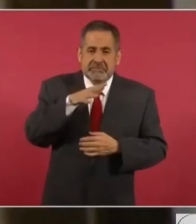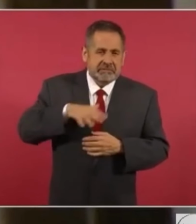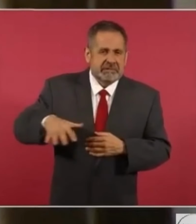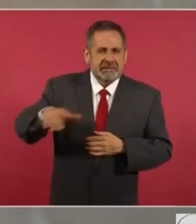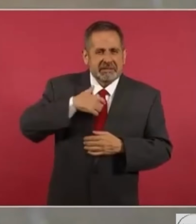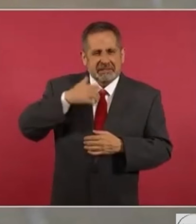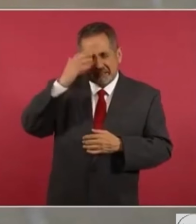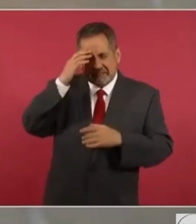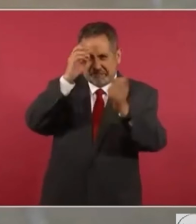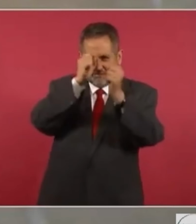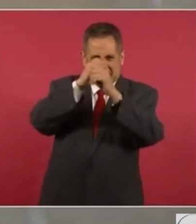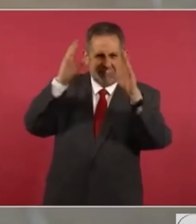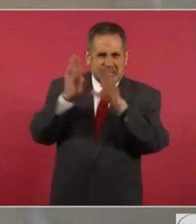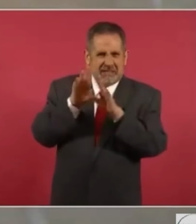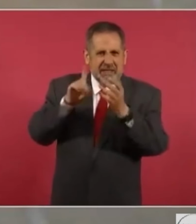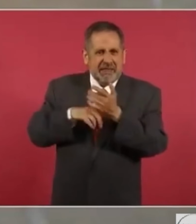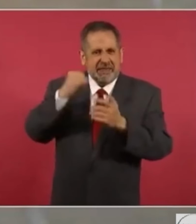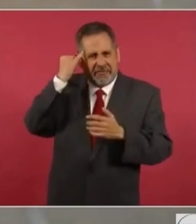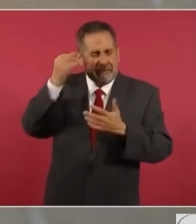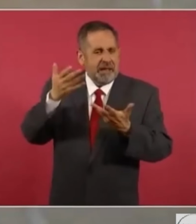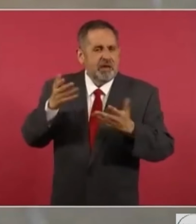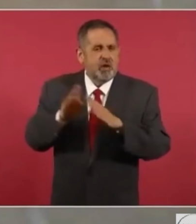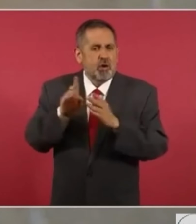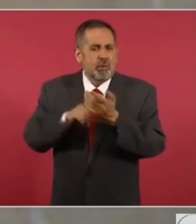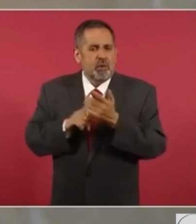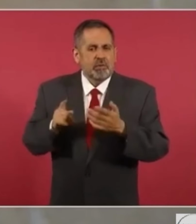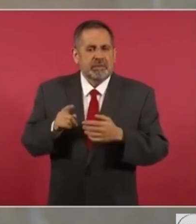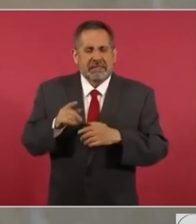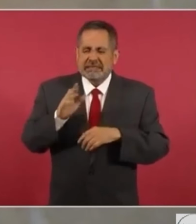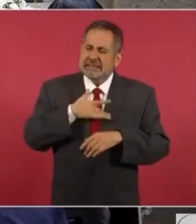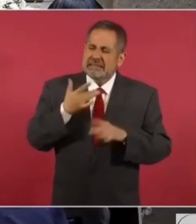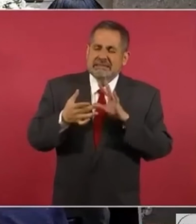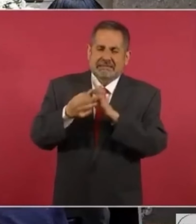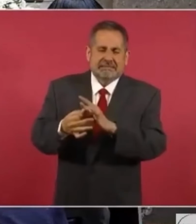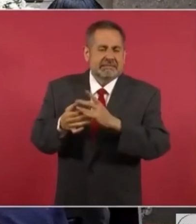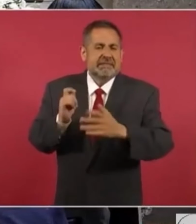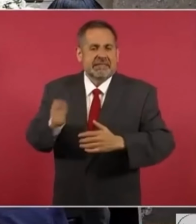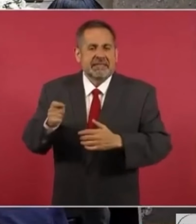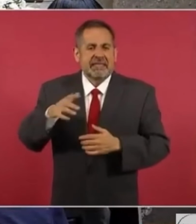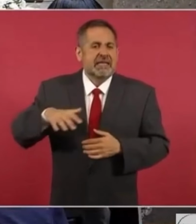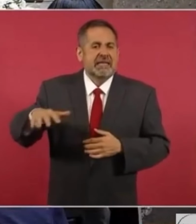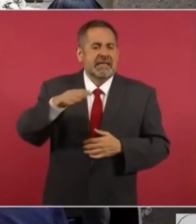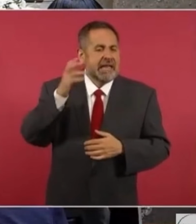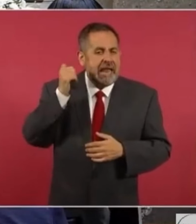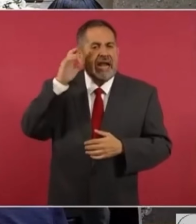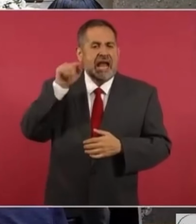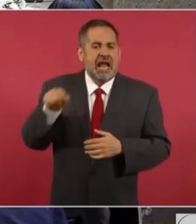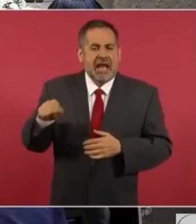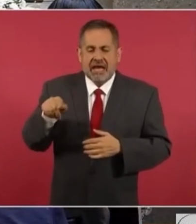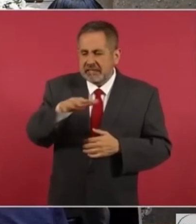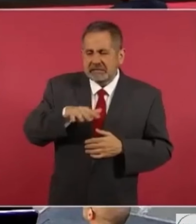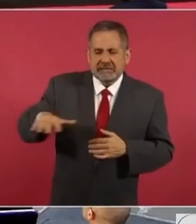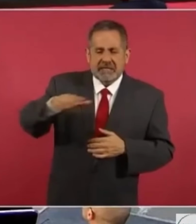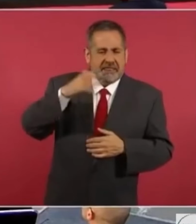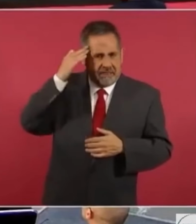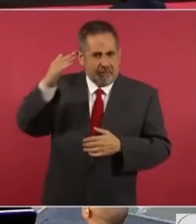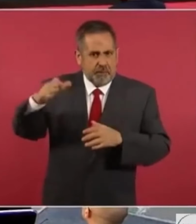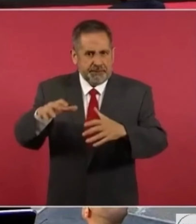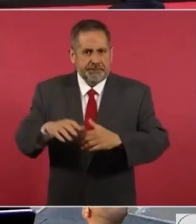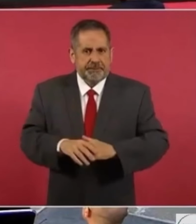para formarse una imagen un poco más aproximada, ¿no?, de lo que era esta región en aquellos